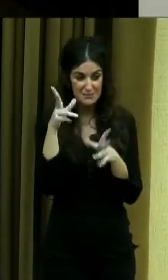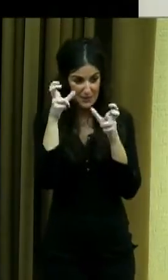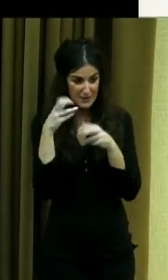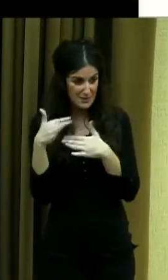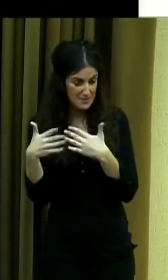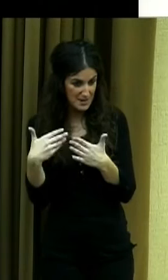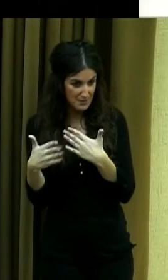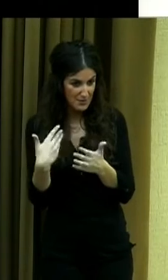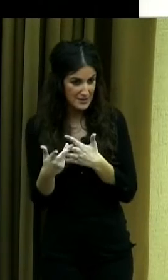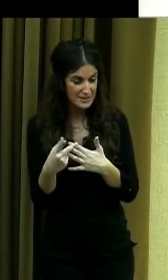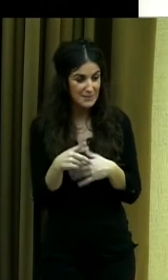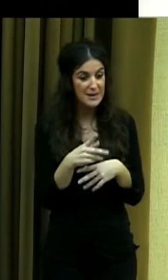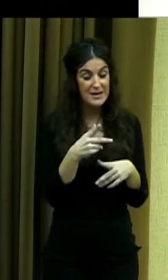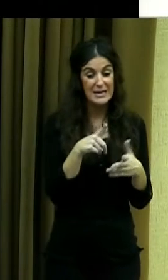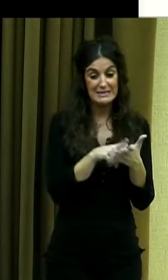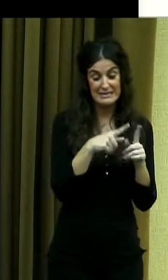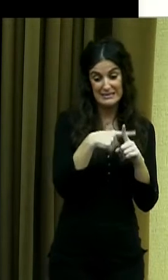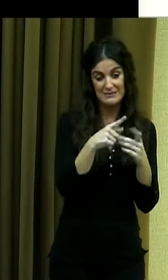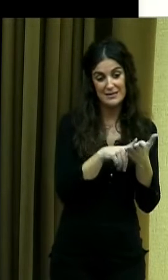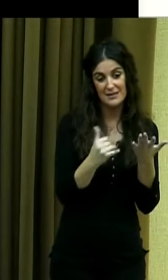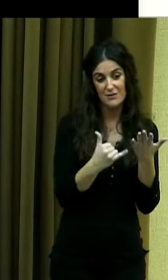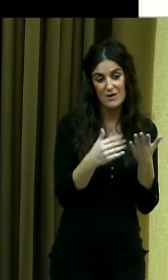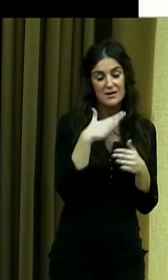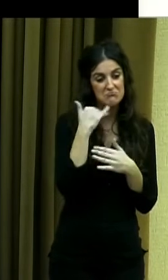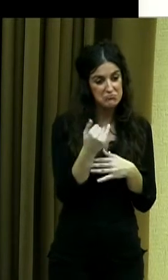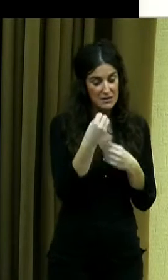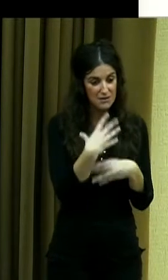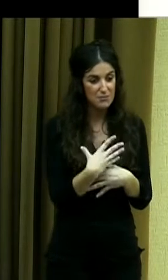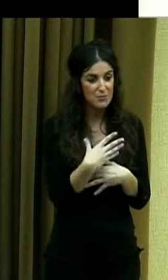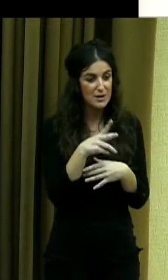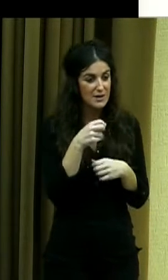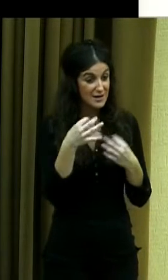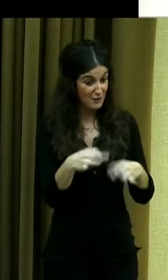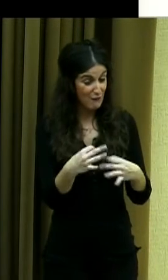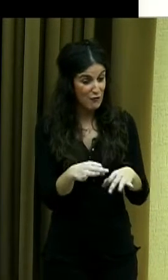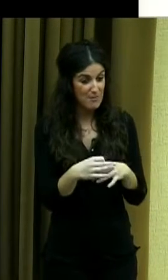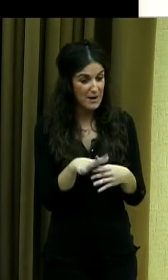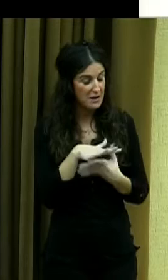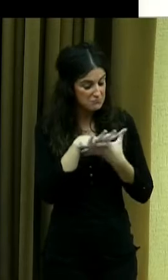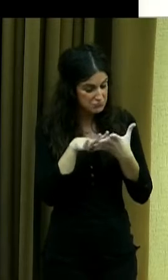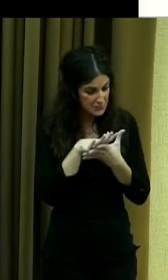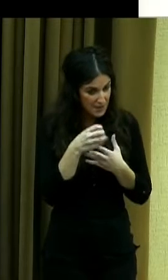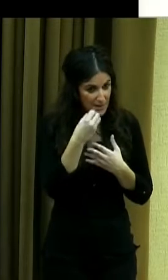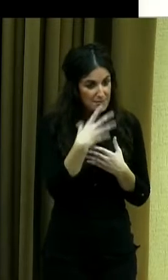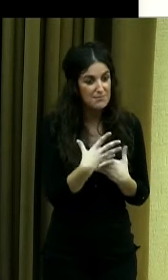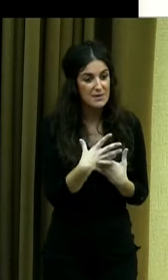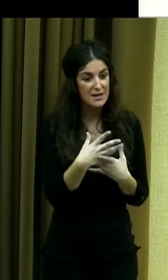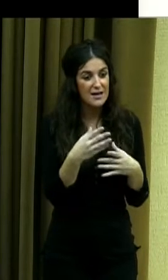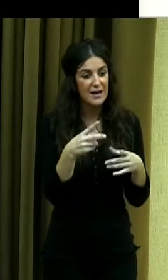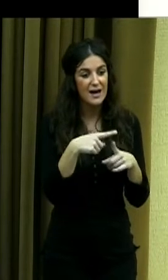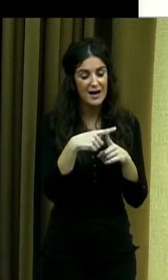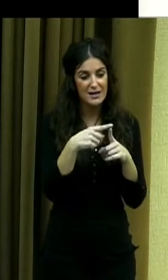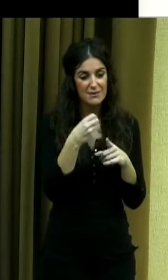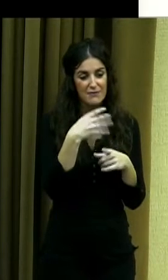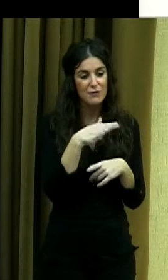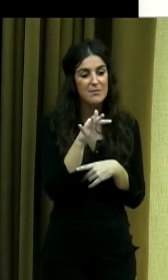primeras. A nivel de lenguaje suelen tener buenas habilidades en el lenguaje formal, hablan bastante bien a nivel formal, la fonología,